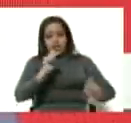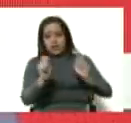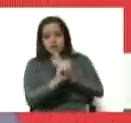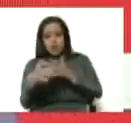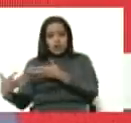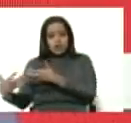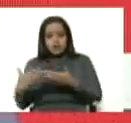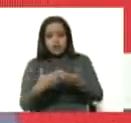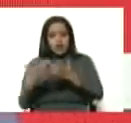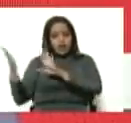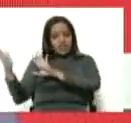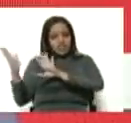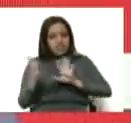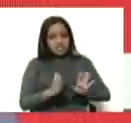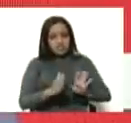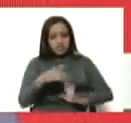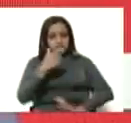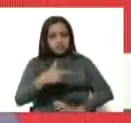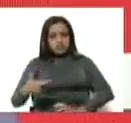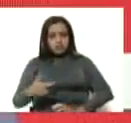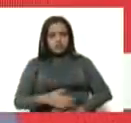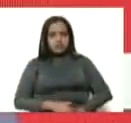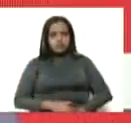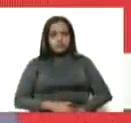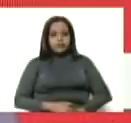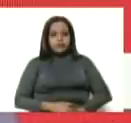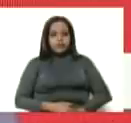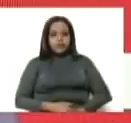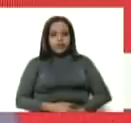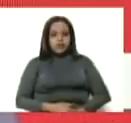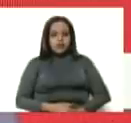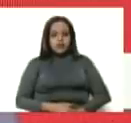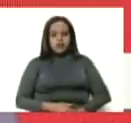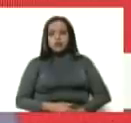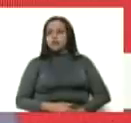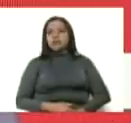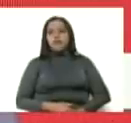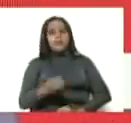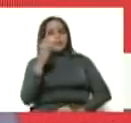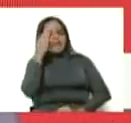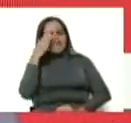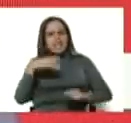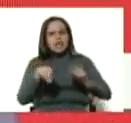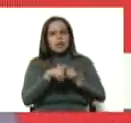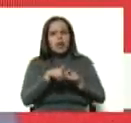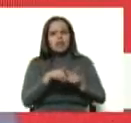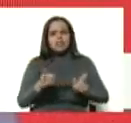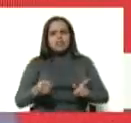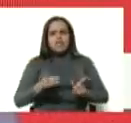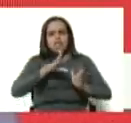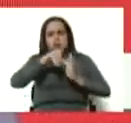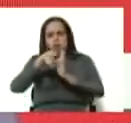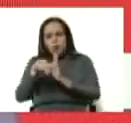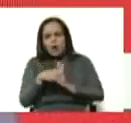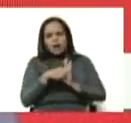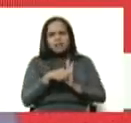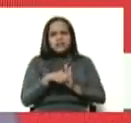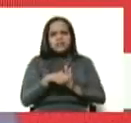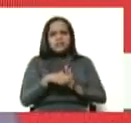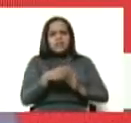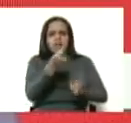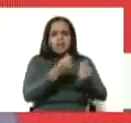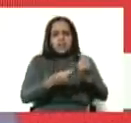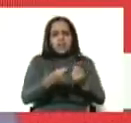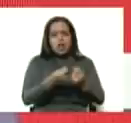donde llegaban los invasores, donde llegaban los mercenarios y, bueno, en un acto de piratería se robaban los